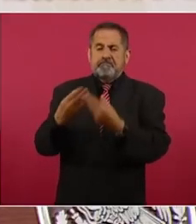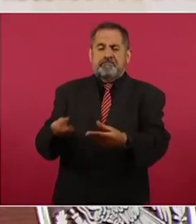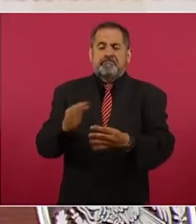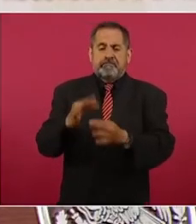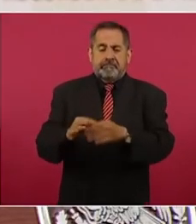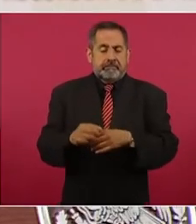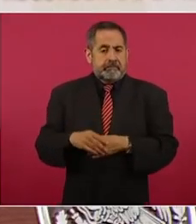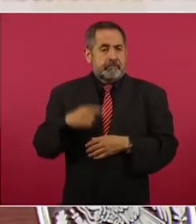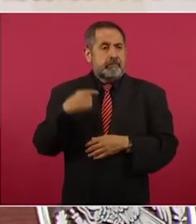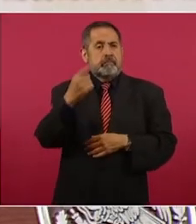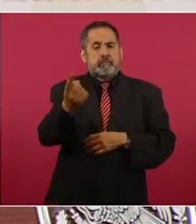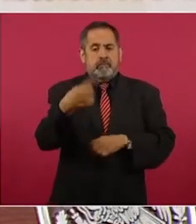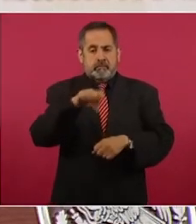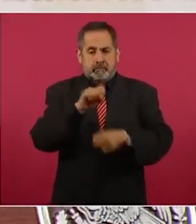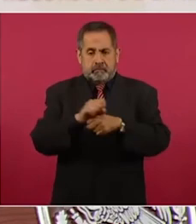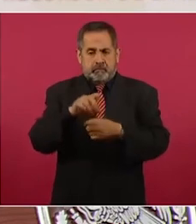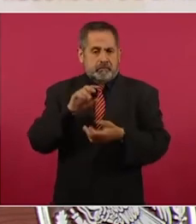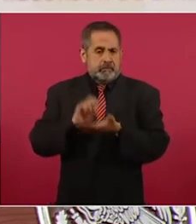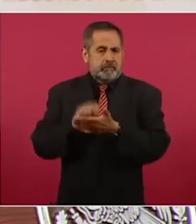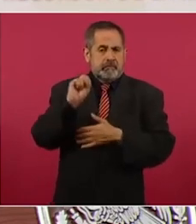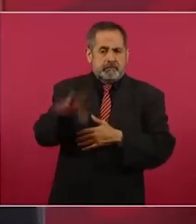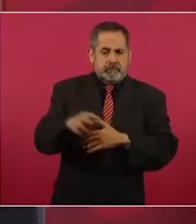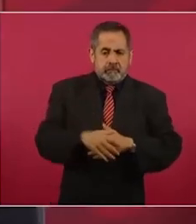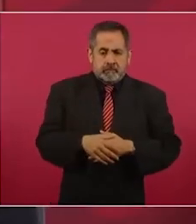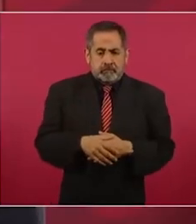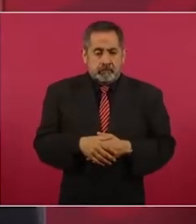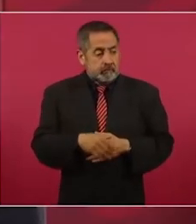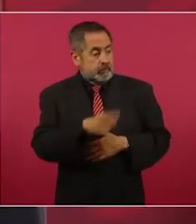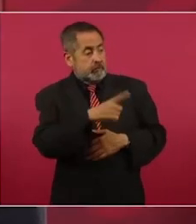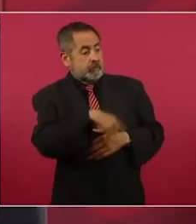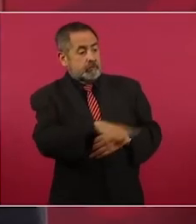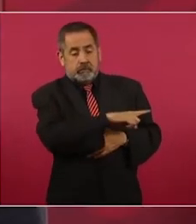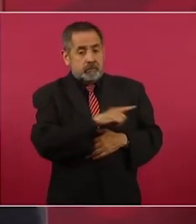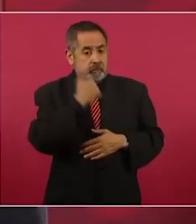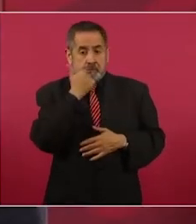y ya la semana que viene la voy a enviar. Si no quieren votar,